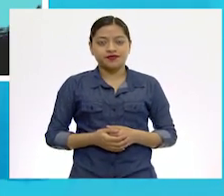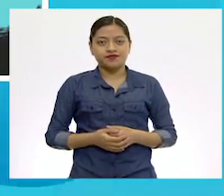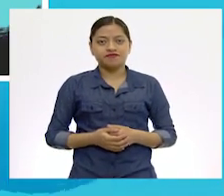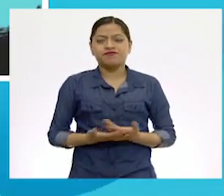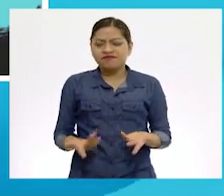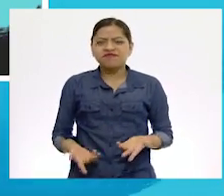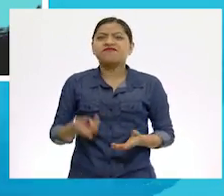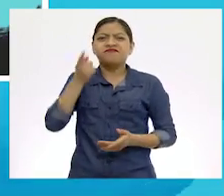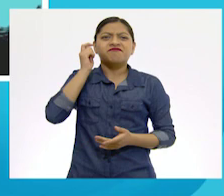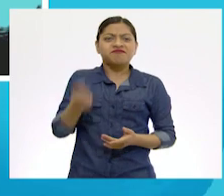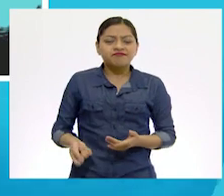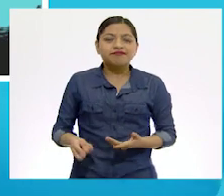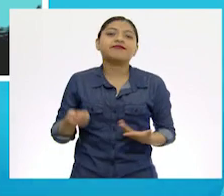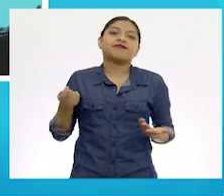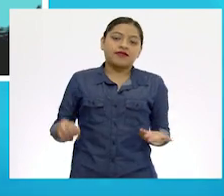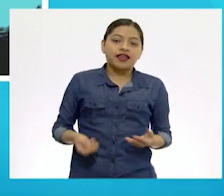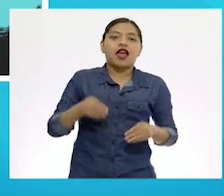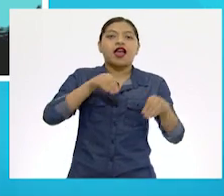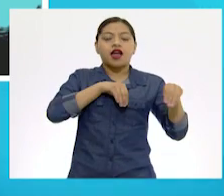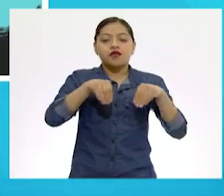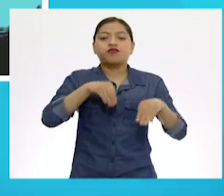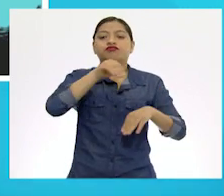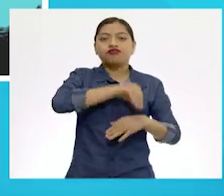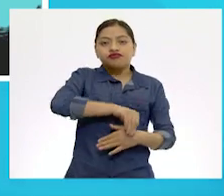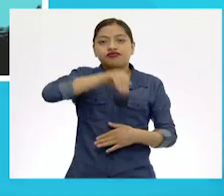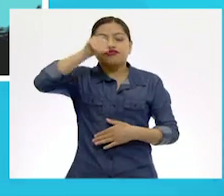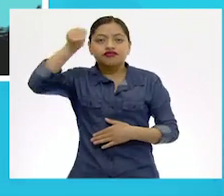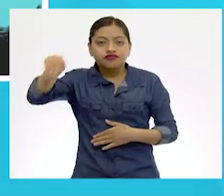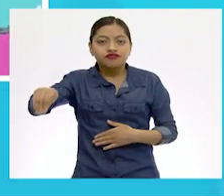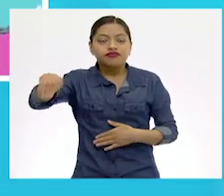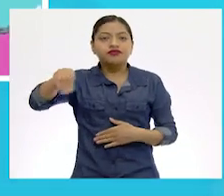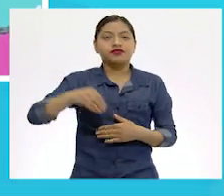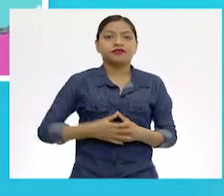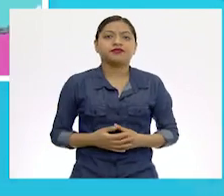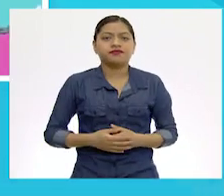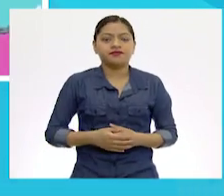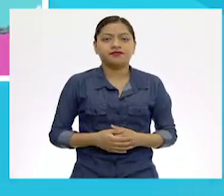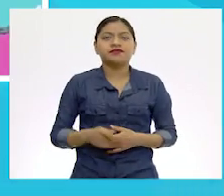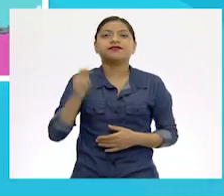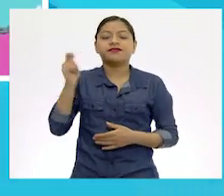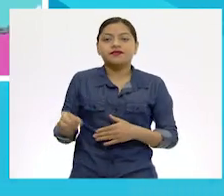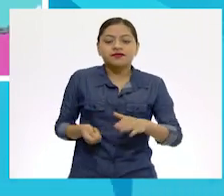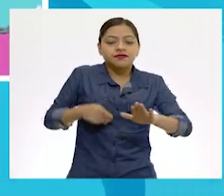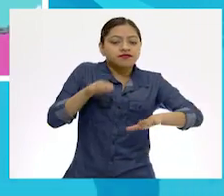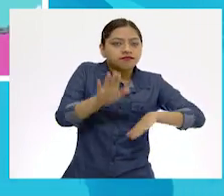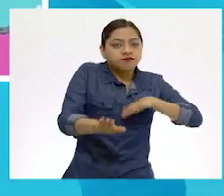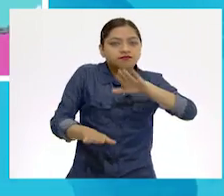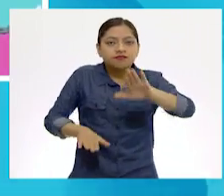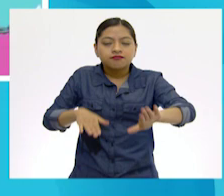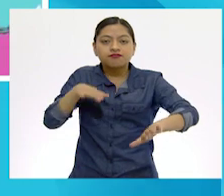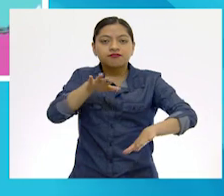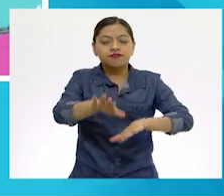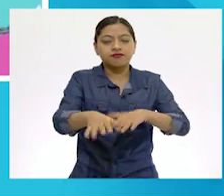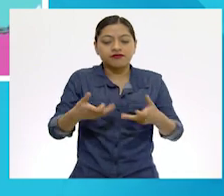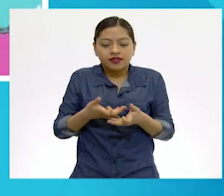Reptar es desplazarse arrastrándose por el suelo. Es arrastrarse por el suelo.